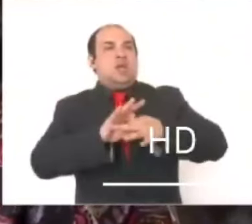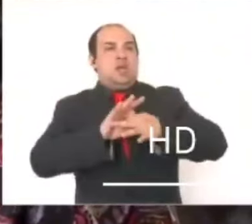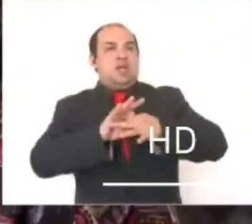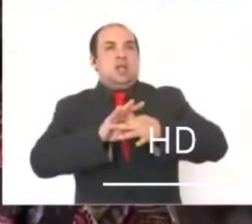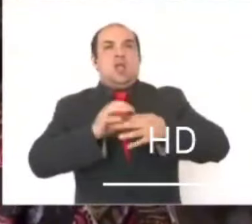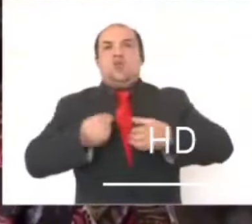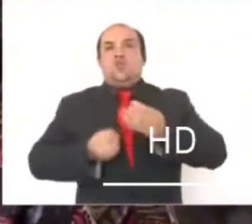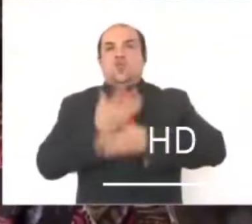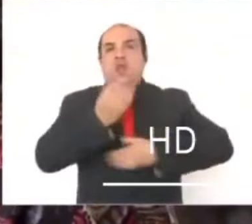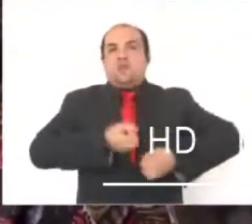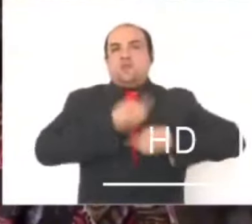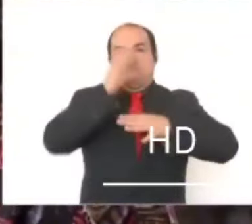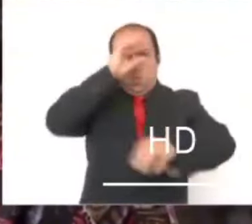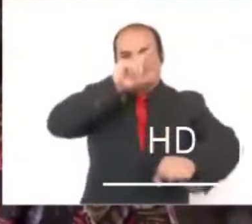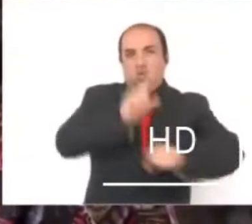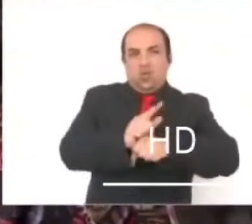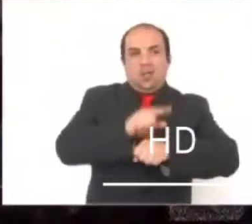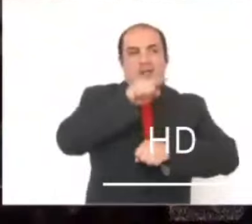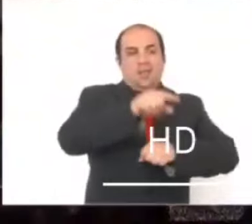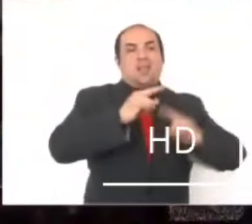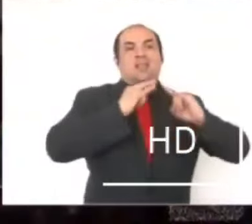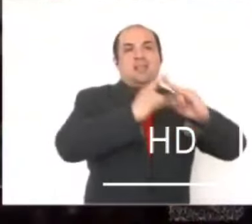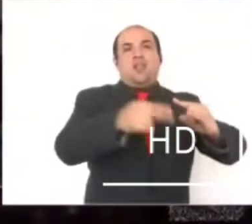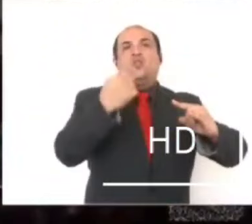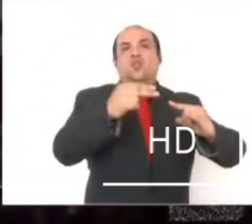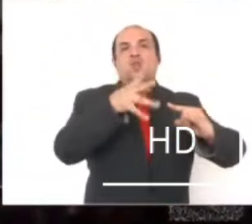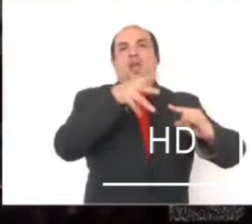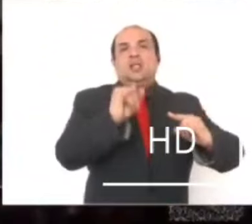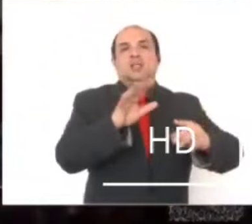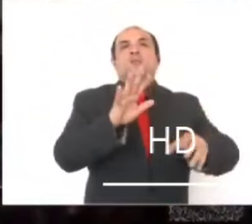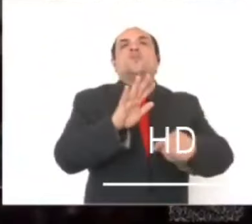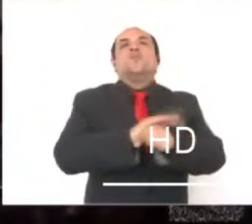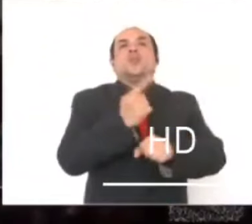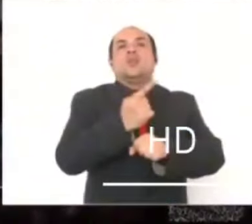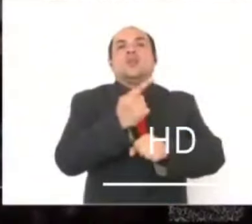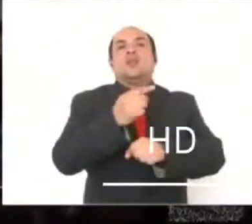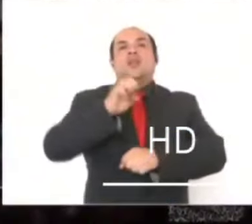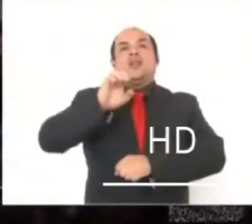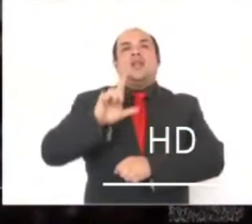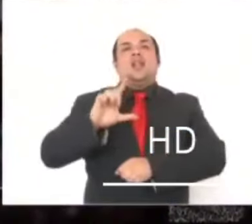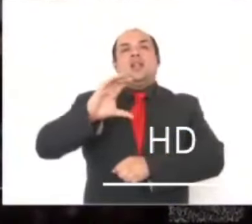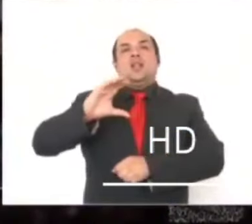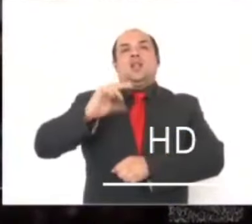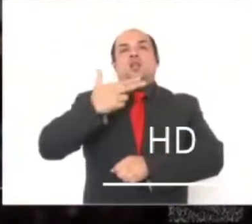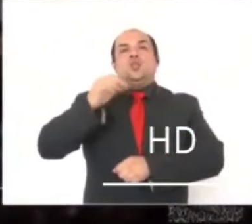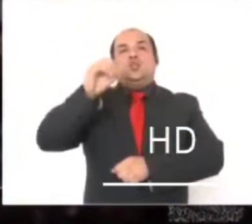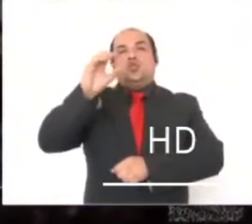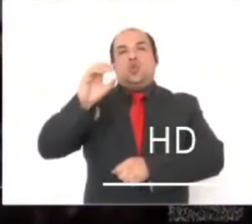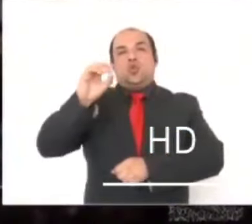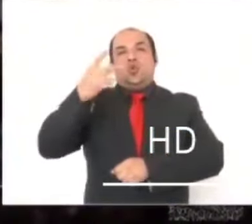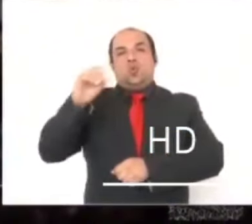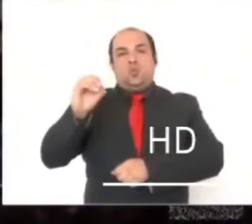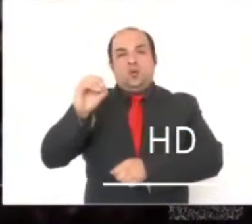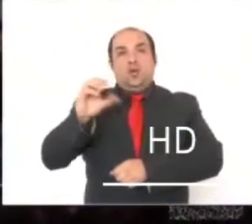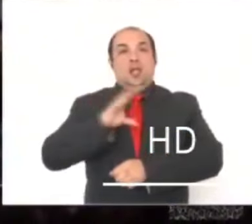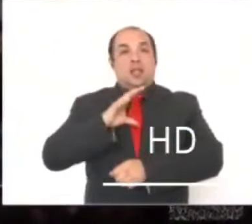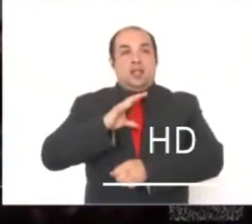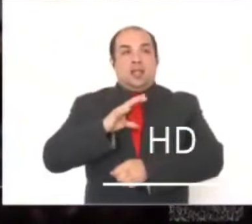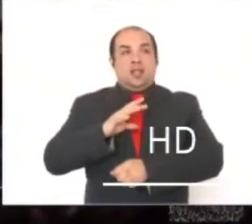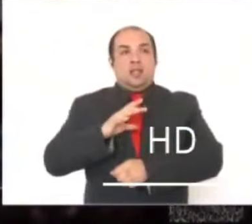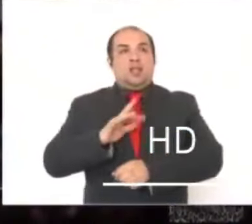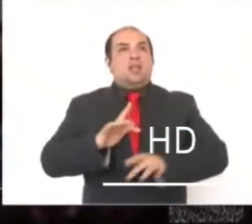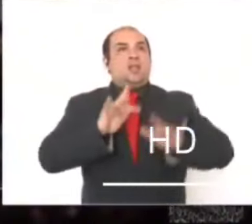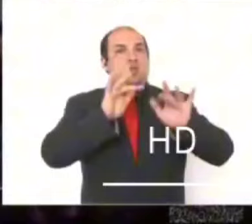culturales. El tianguis se llama así porque el Chopo había sido preservado,